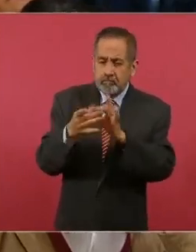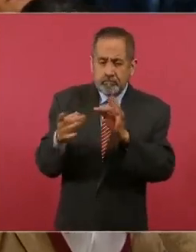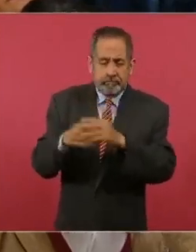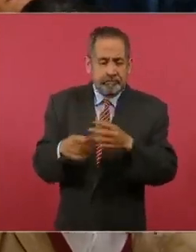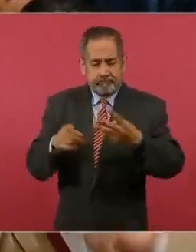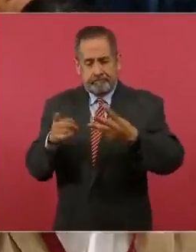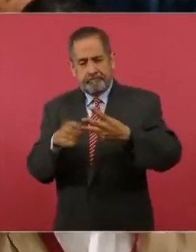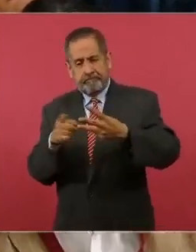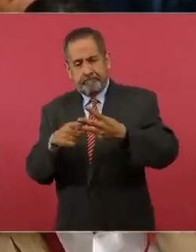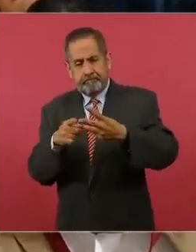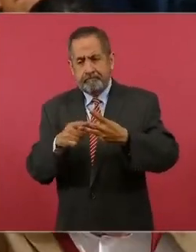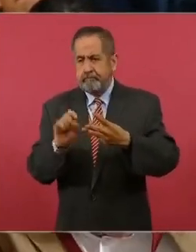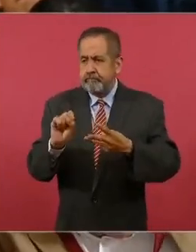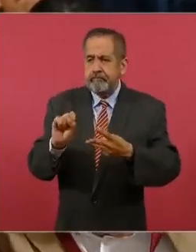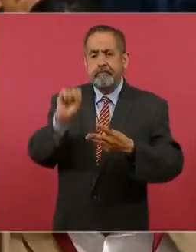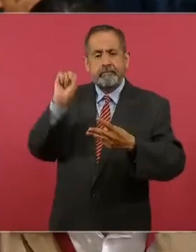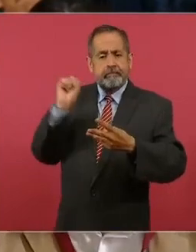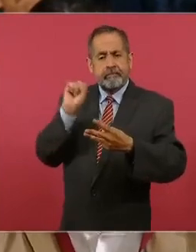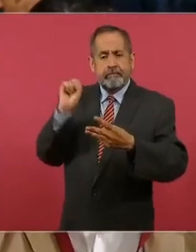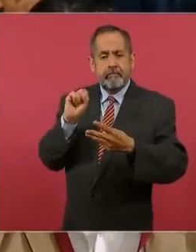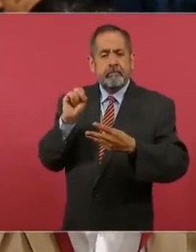tercera ocasión ocurrió el sábado